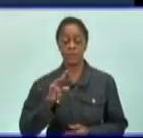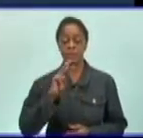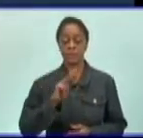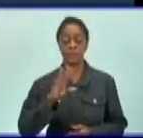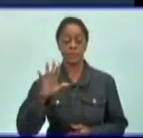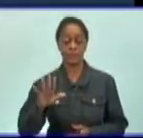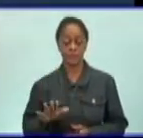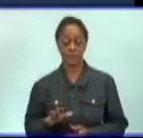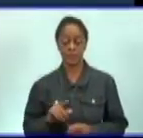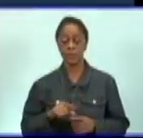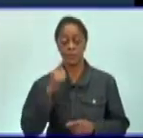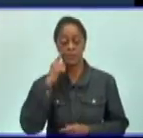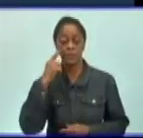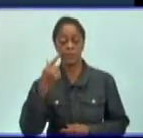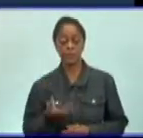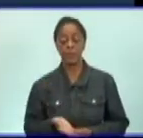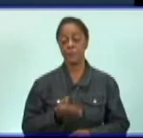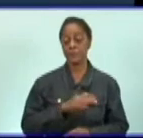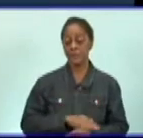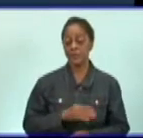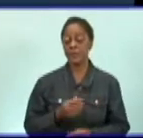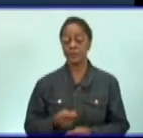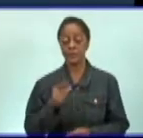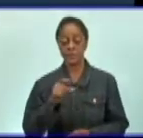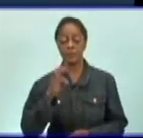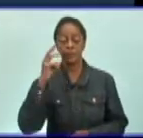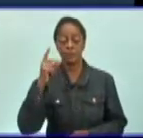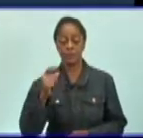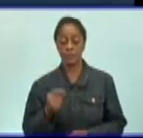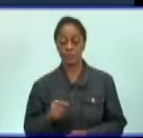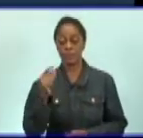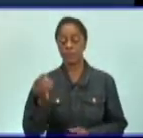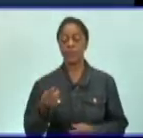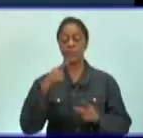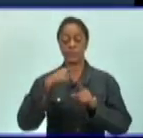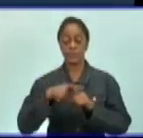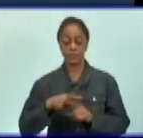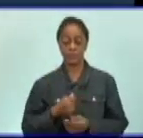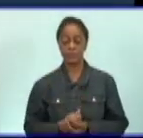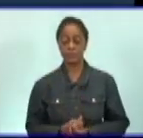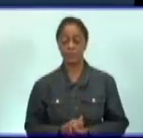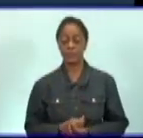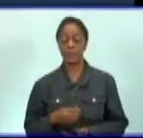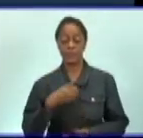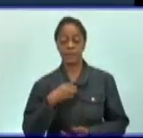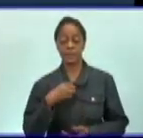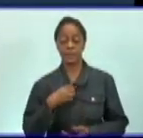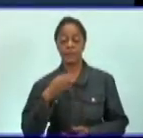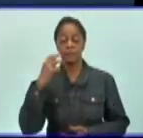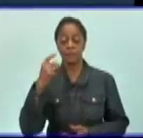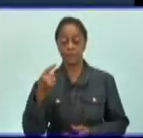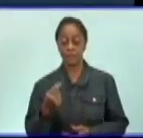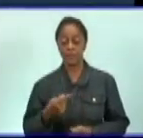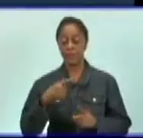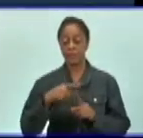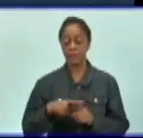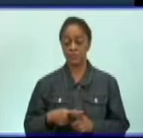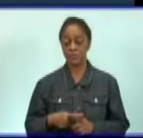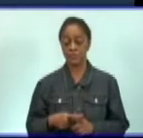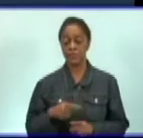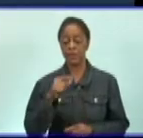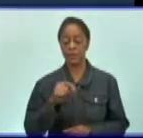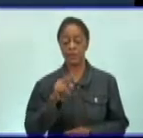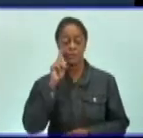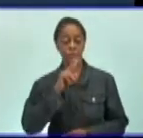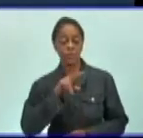2.735, que como vimos anteriormente son los números que se adicionan. Y si tengo que calcular la suma, es hallar